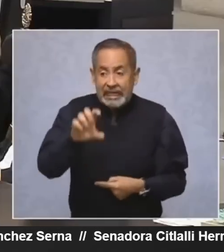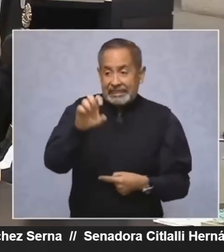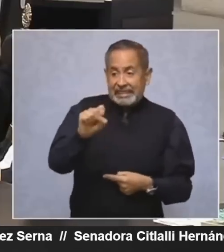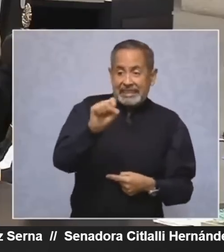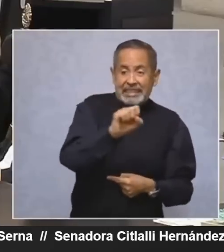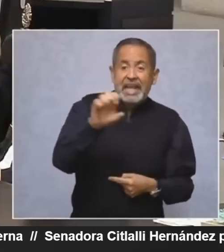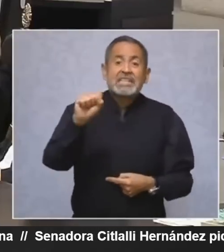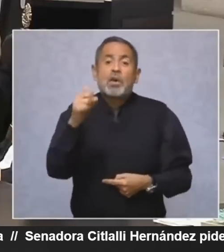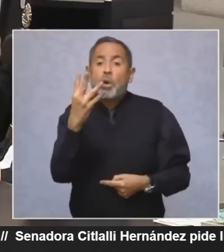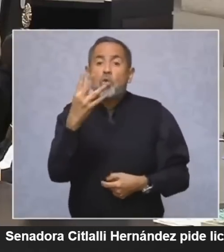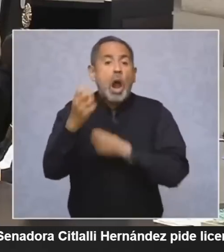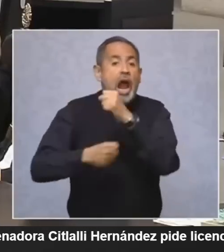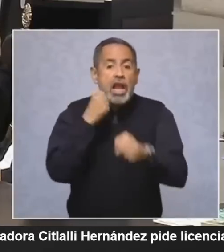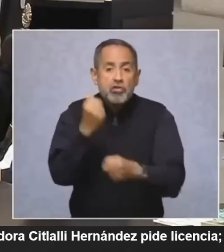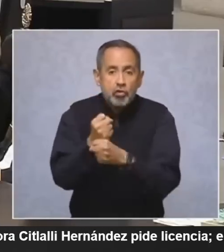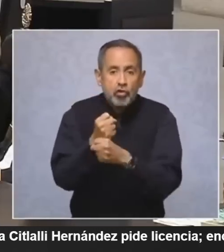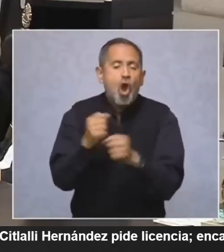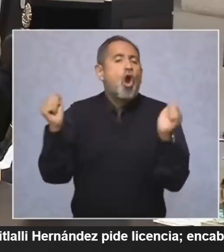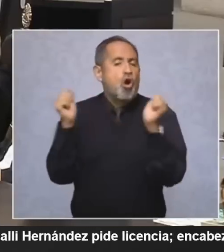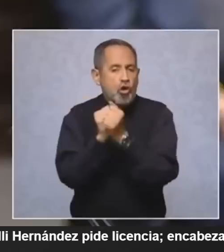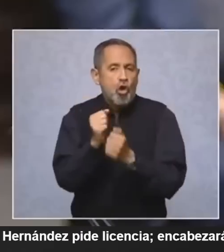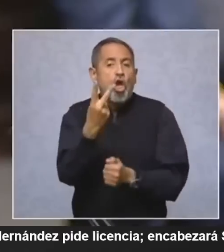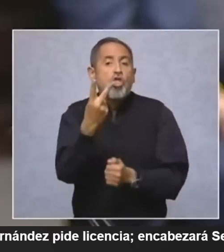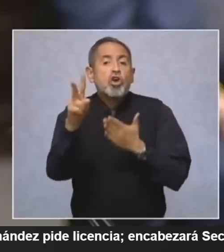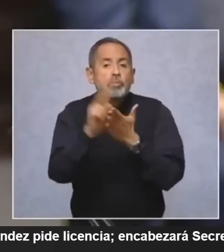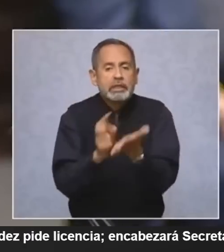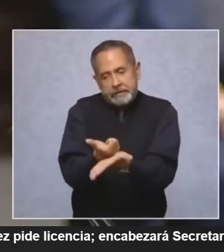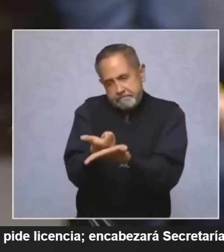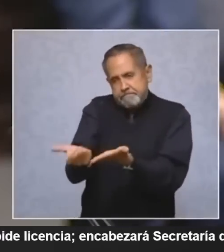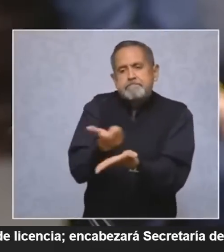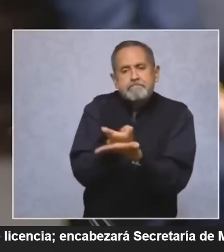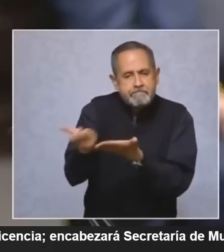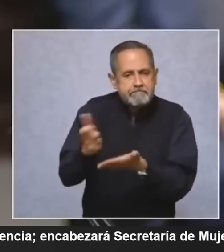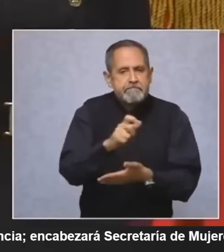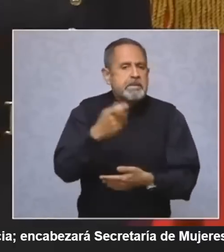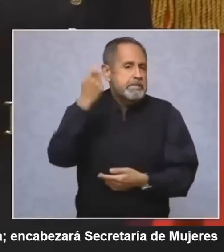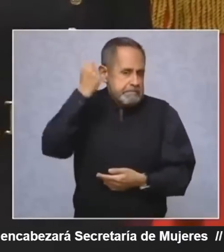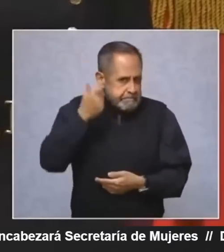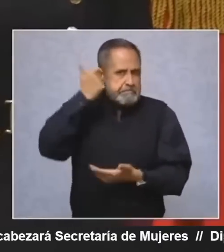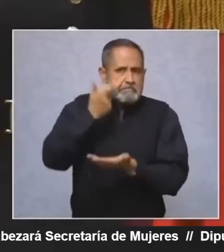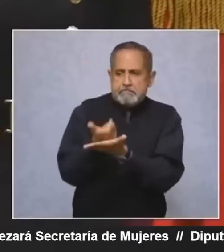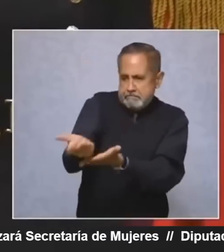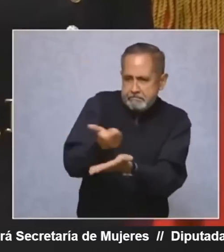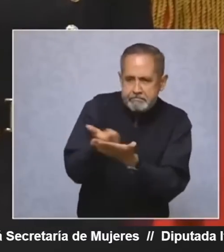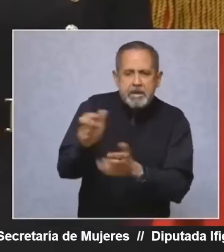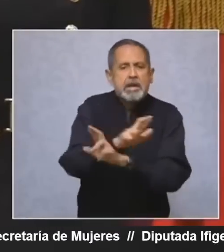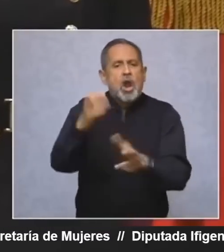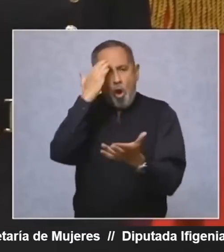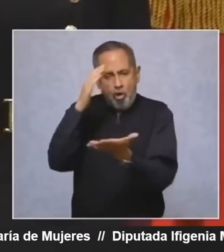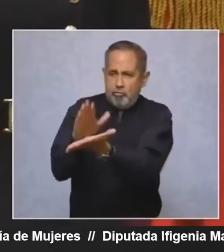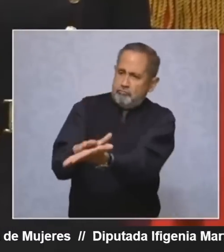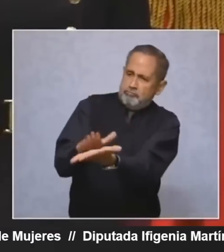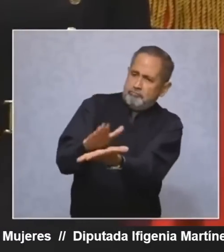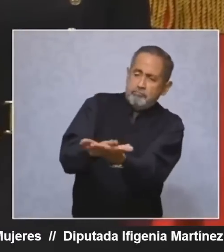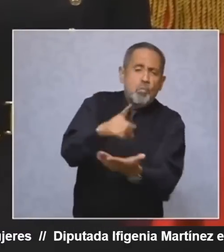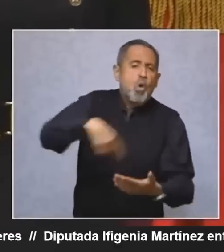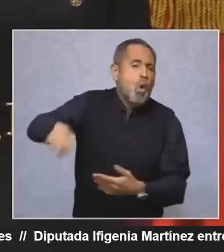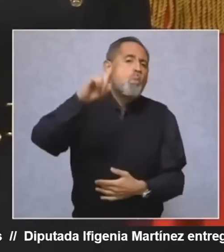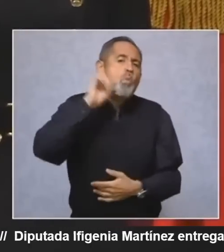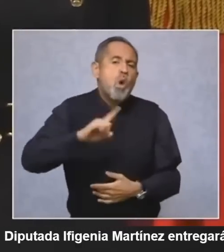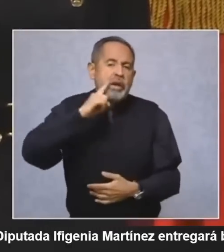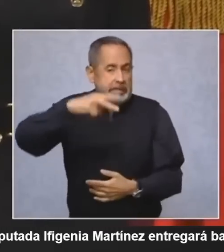64 años tendrán un apoyo bimestral como un reconocimiento al trabajo de las mujeres